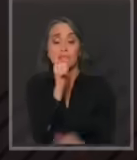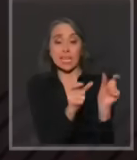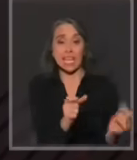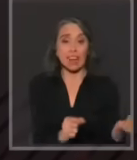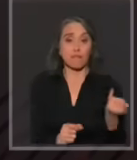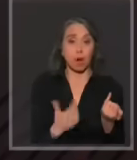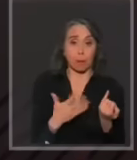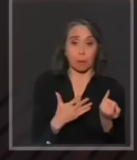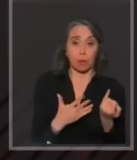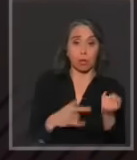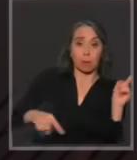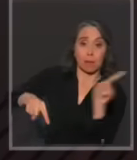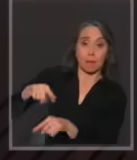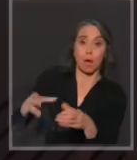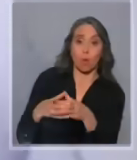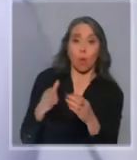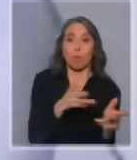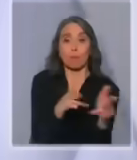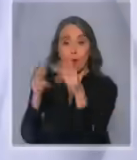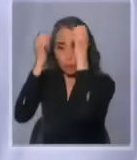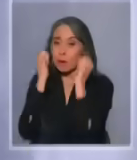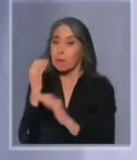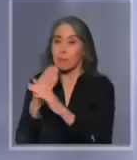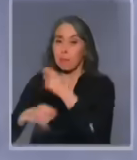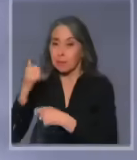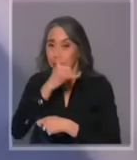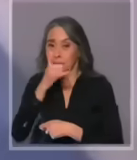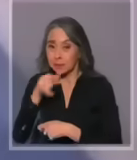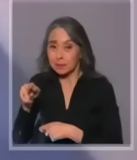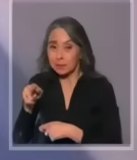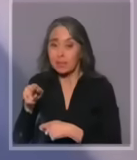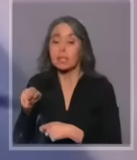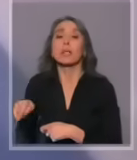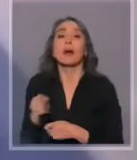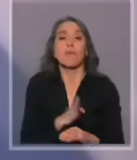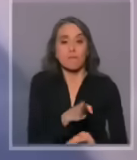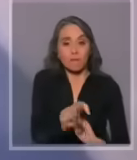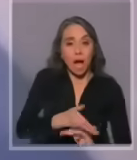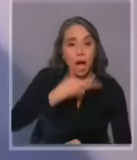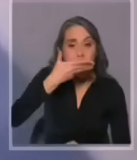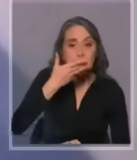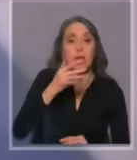crucial para combatir el crimen organizado participen en los procesos judiciales.